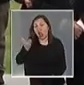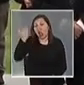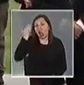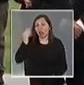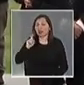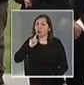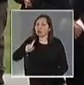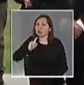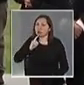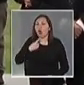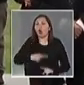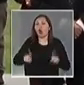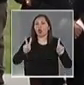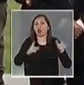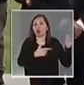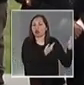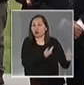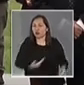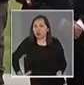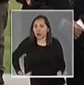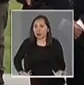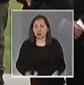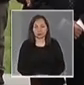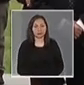fue crítico con otras administraciones?